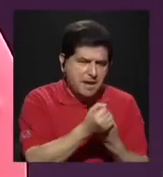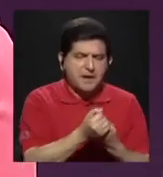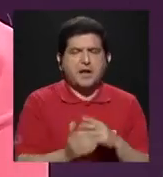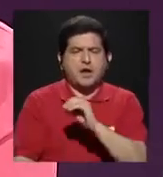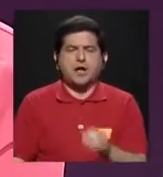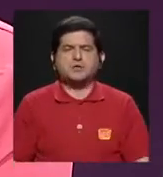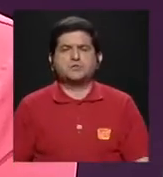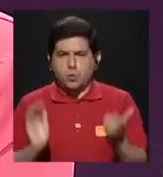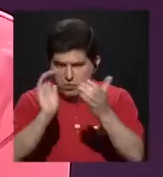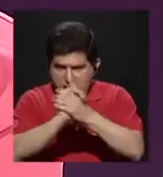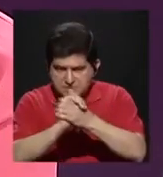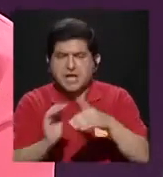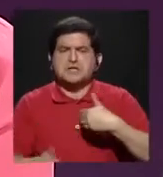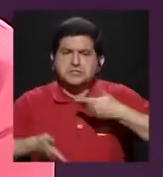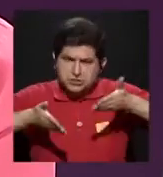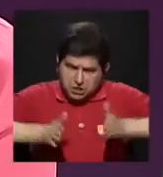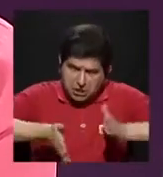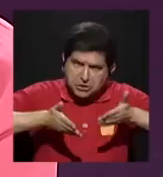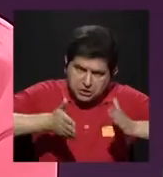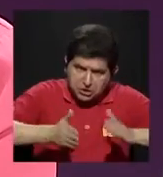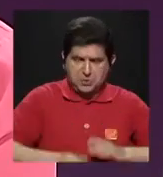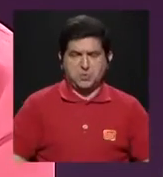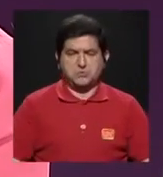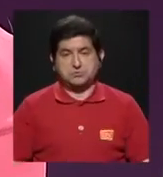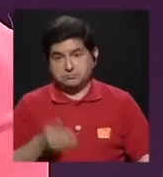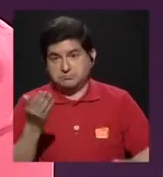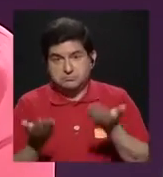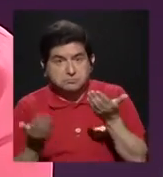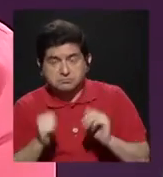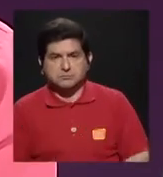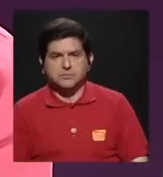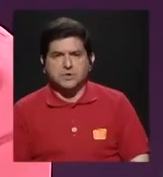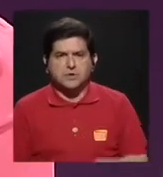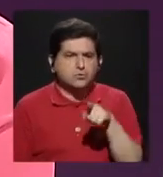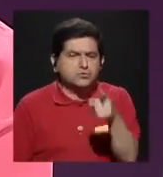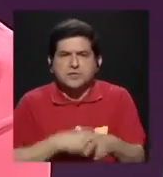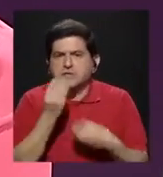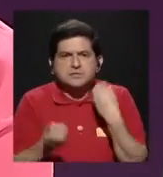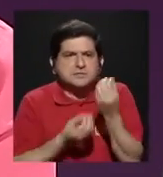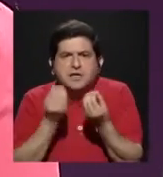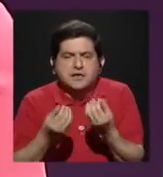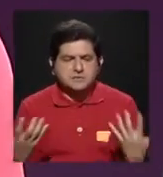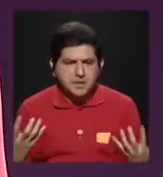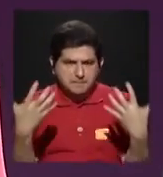¿verdad? Con hijos o hijas. ¿Cómo